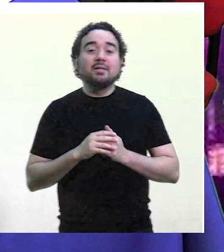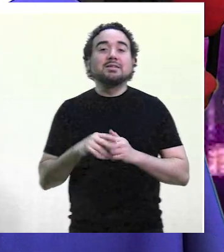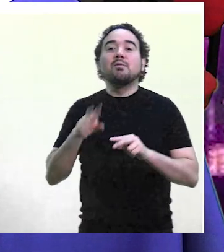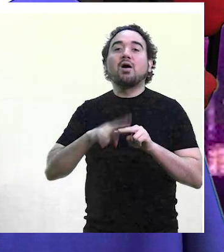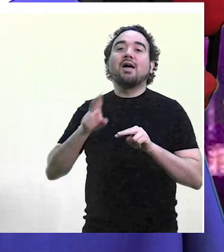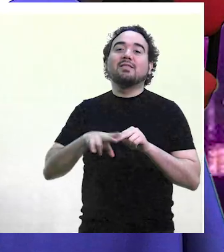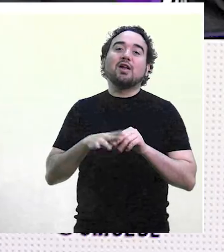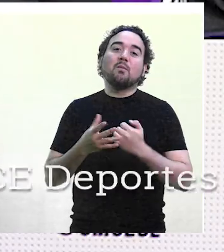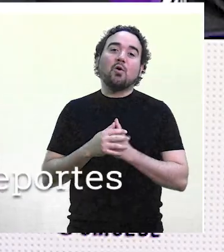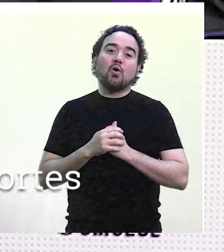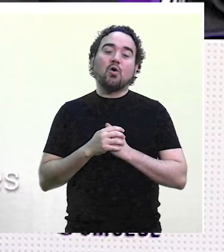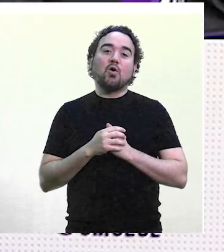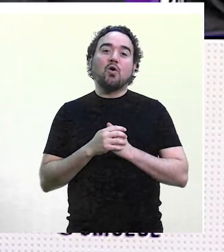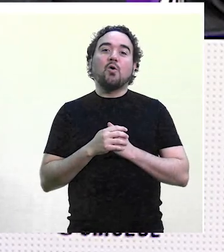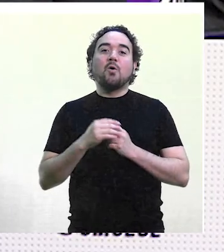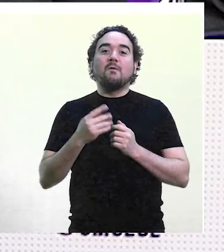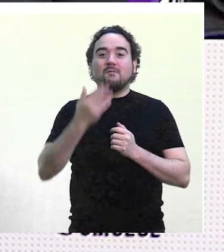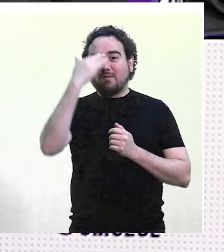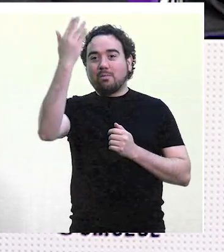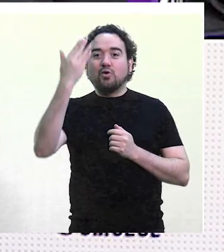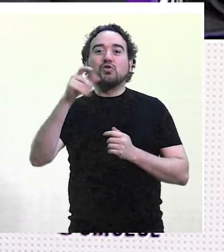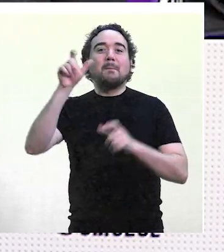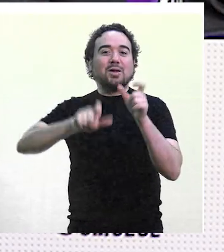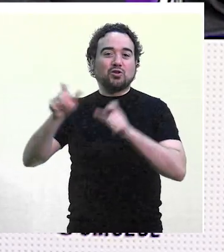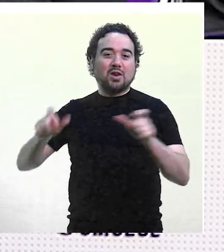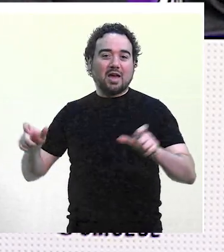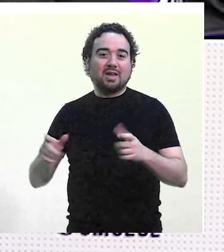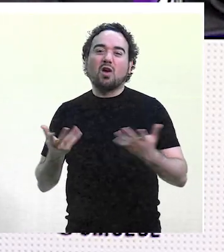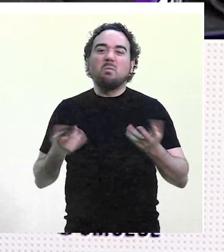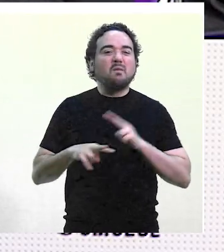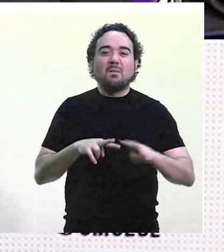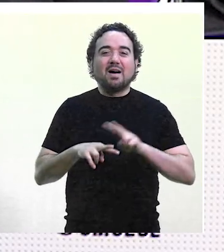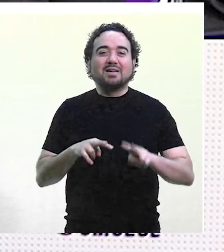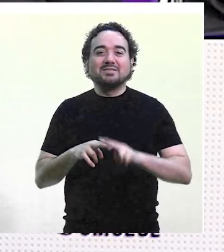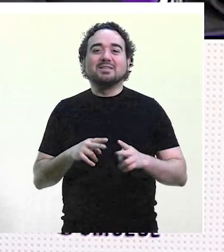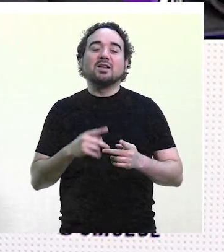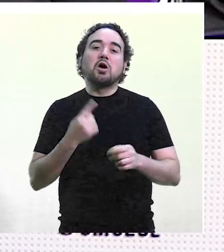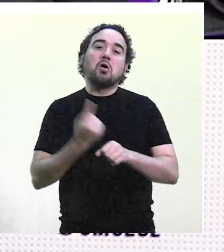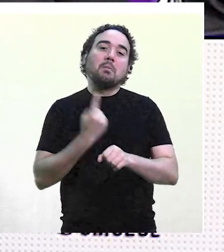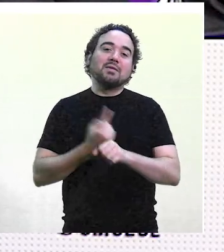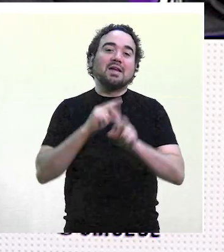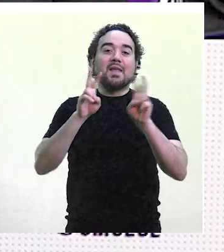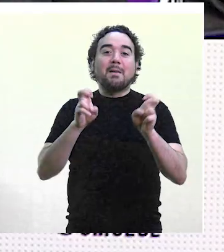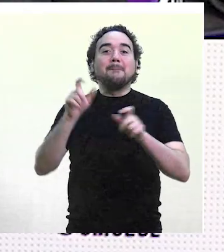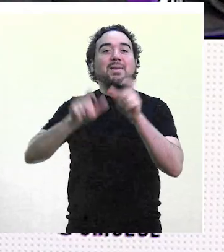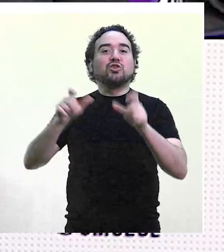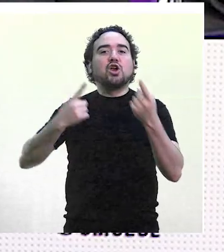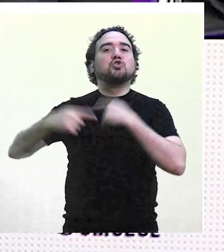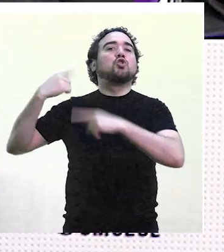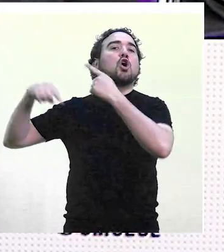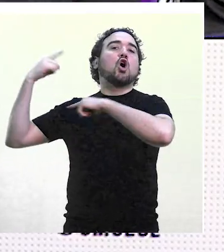reconocer algo, ¿no? Vamos a ir a una mini parte de los que vamos a destacar personajes. Sí. ¿Ya? La dinámica es la siguiente. Vamos a hablar